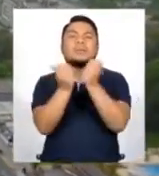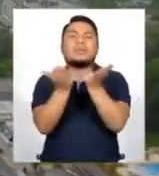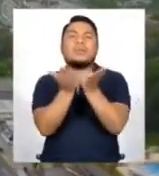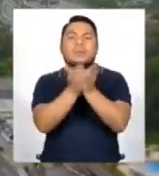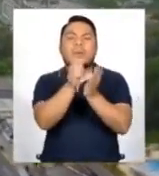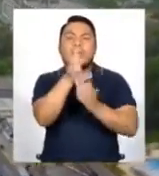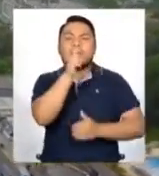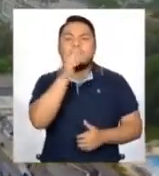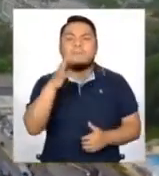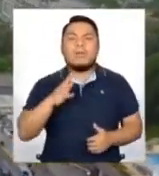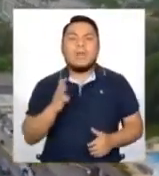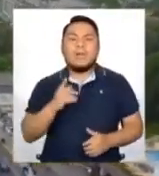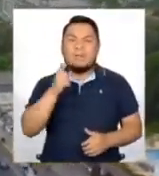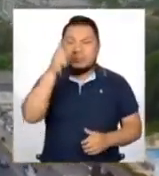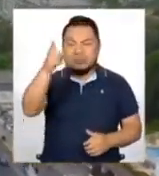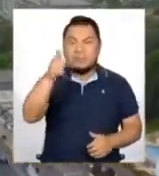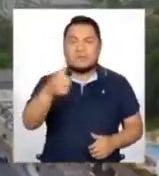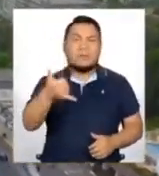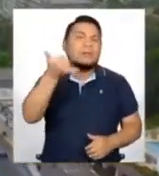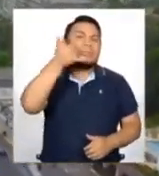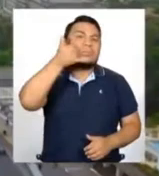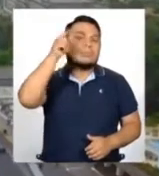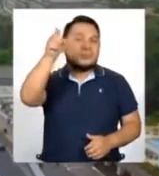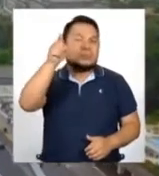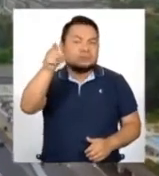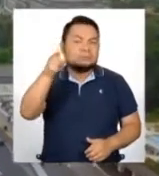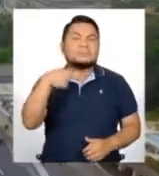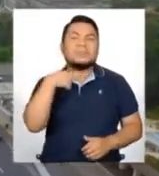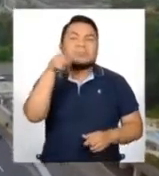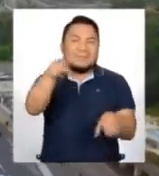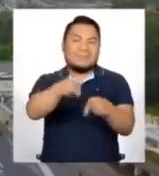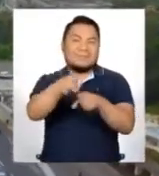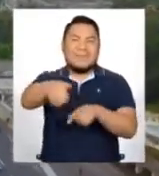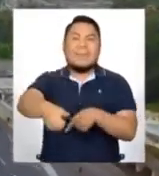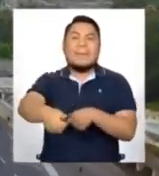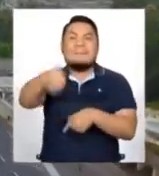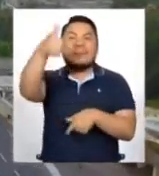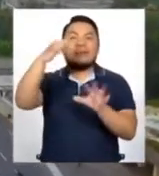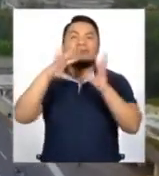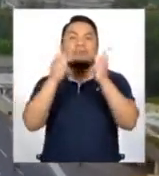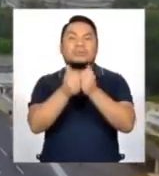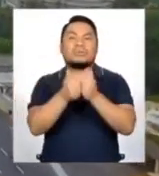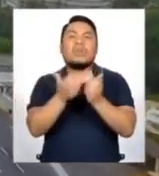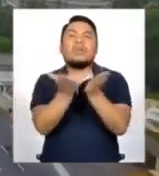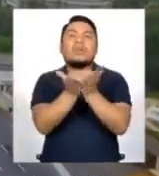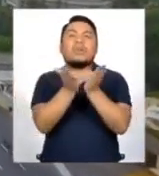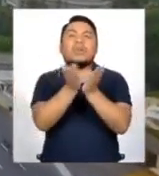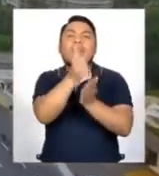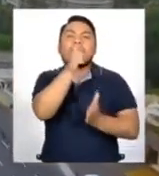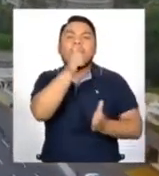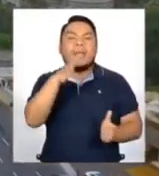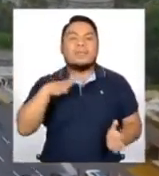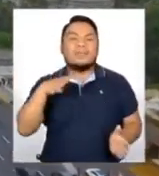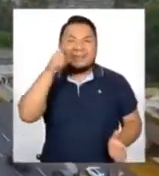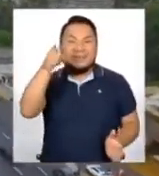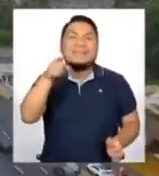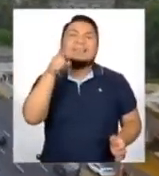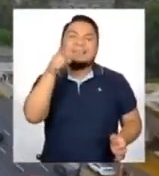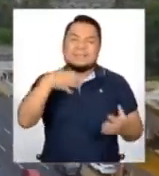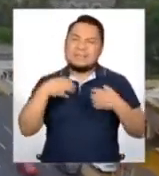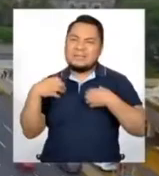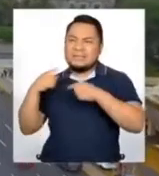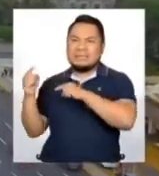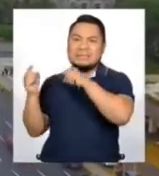Colegios Privados? Lo tenemos enlazado vía telefónica para poder de alguna manera responder a esta propuesta que